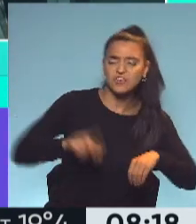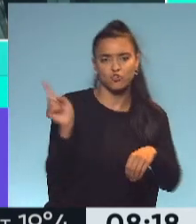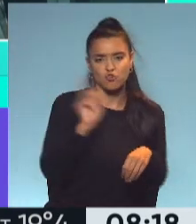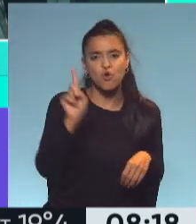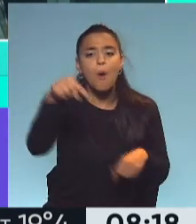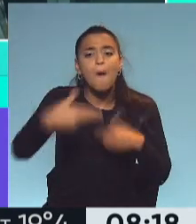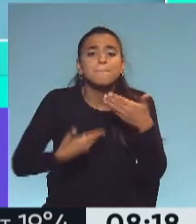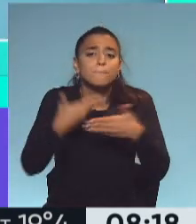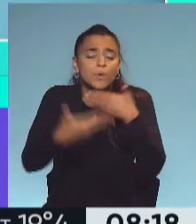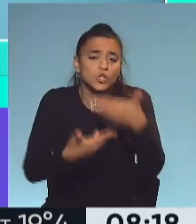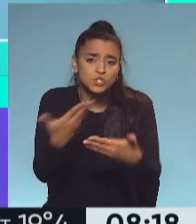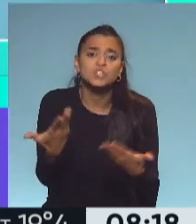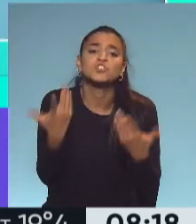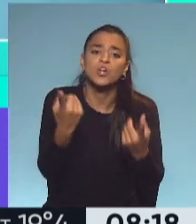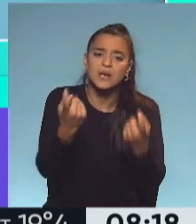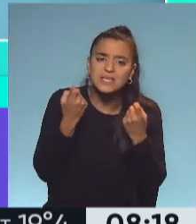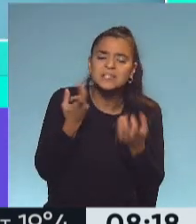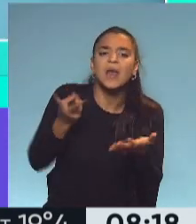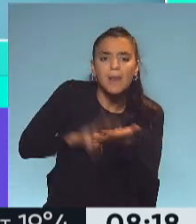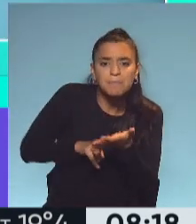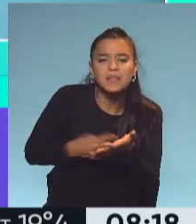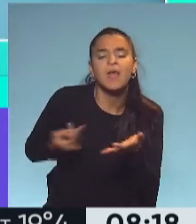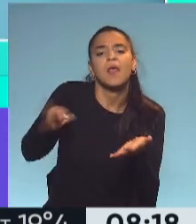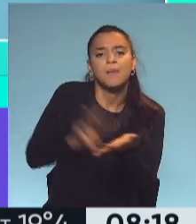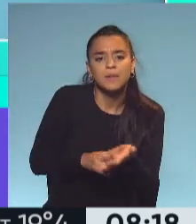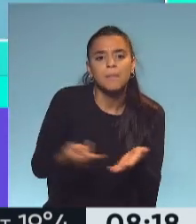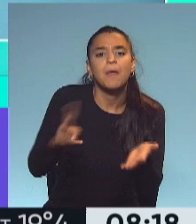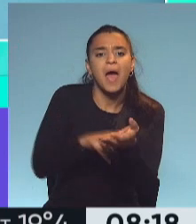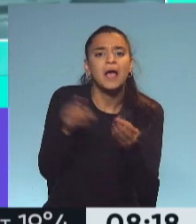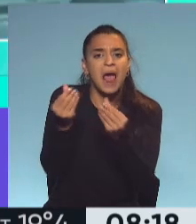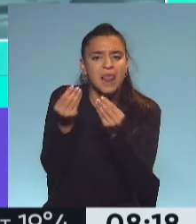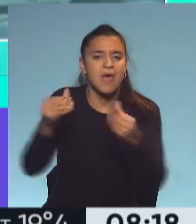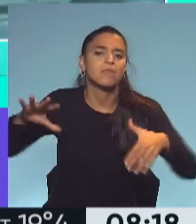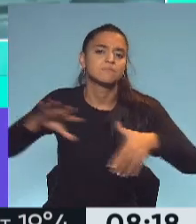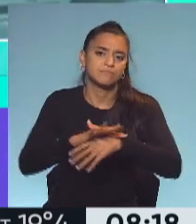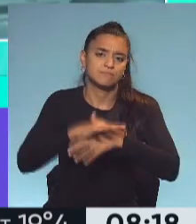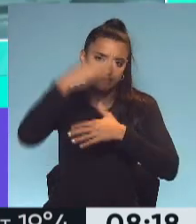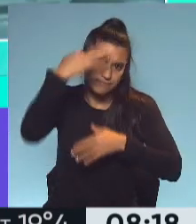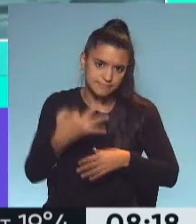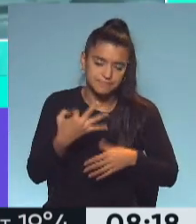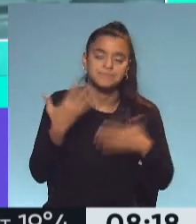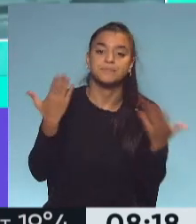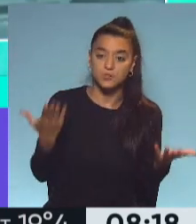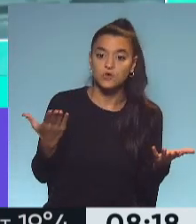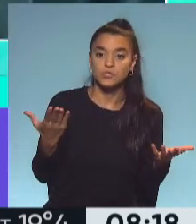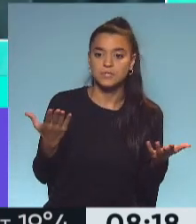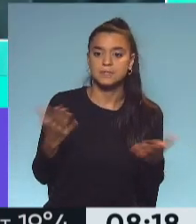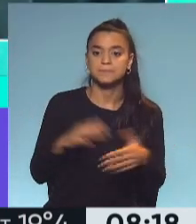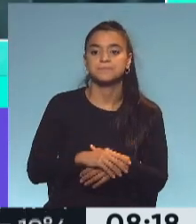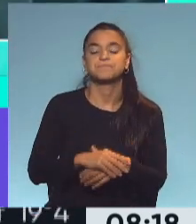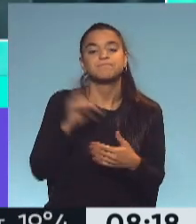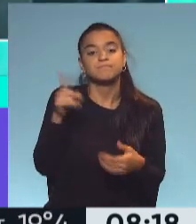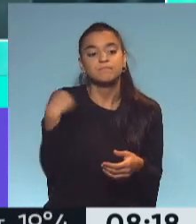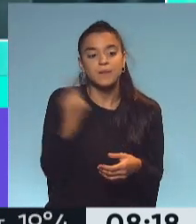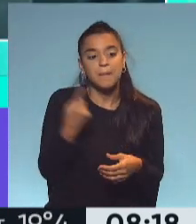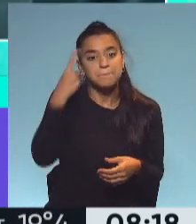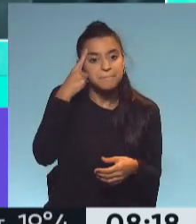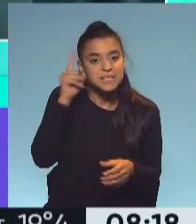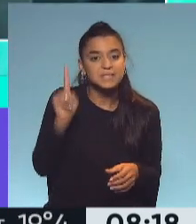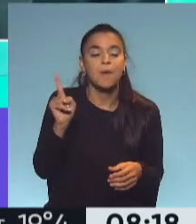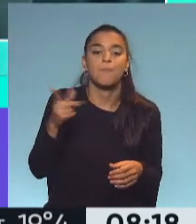proceso que muchas veces necesita ser repetido para alcanzar las calidades óptimas. Entonces, sí que podríamos estar pensando en